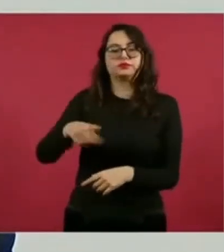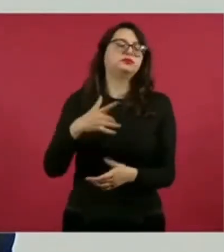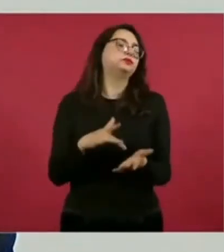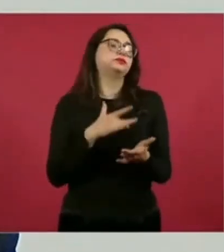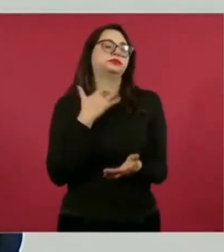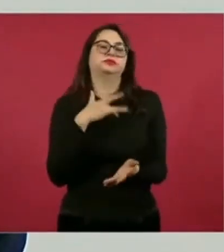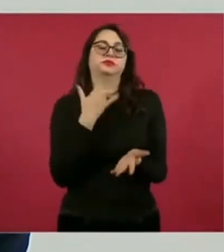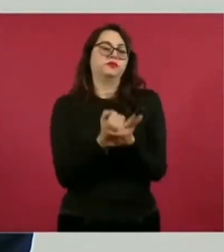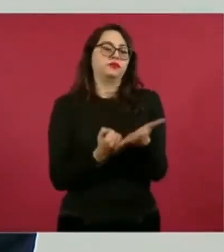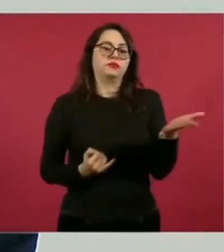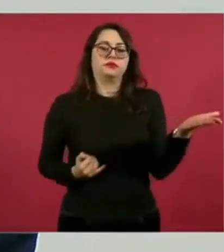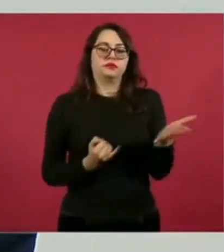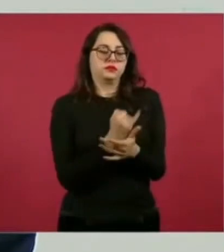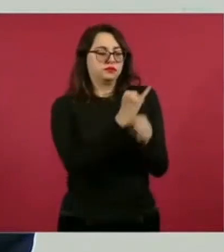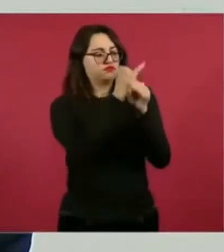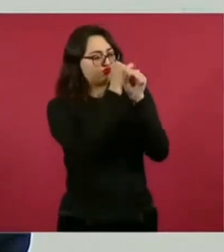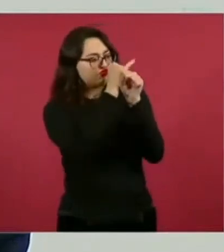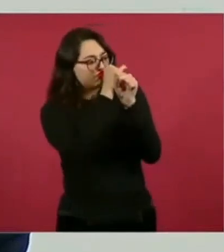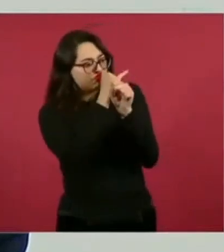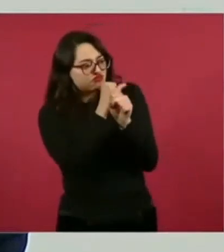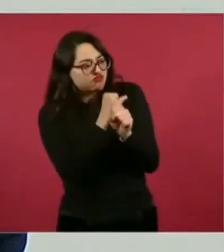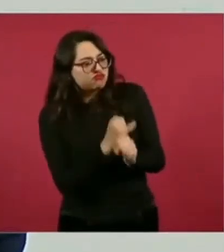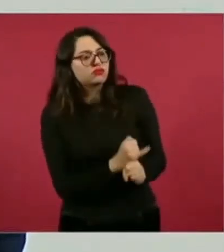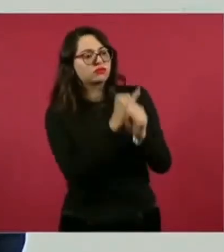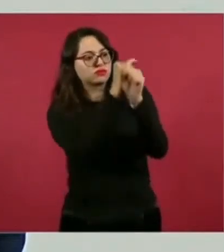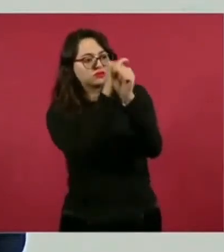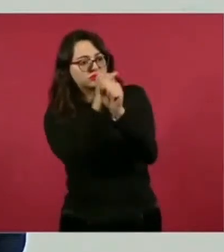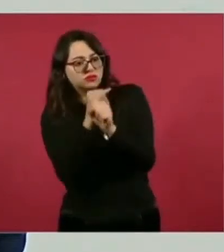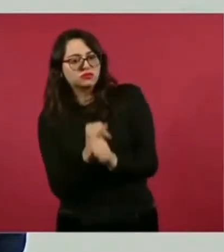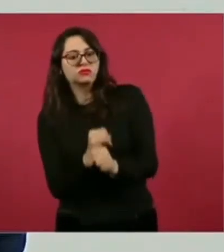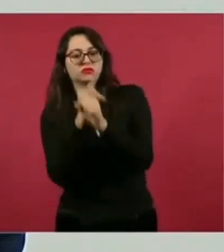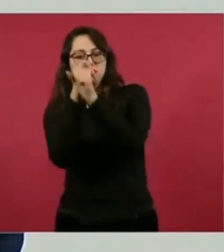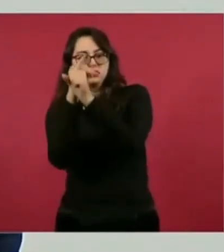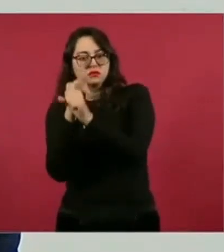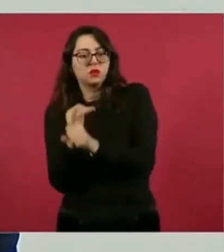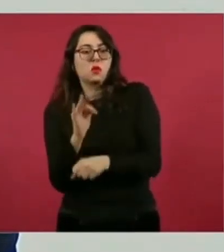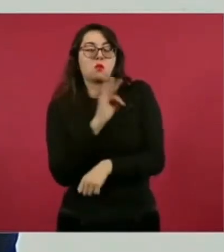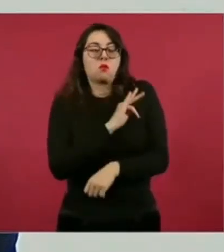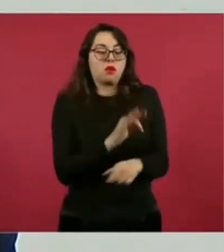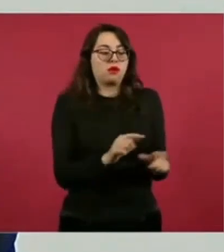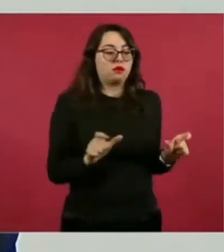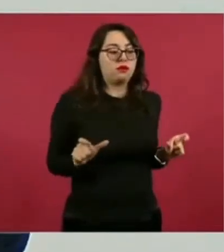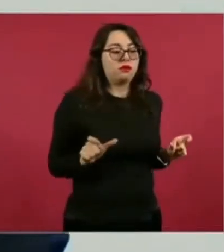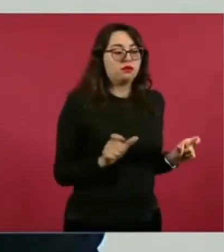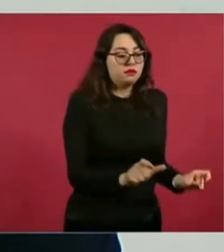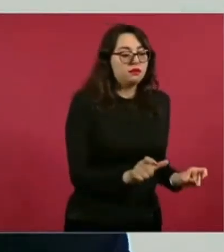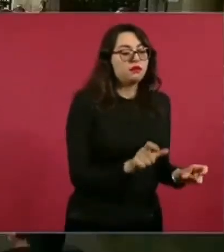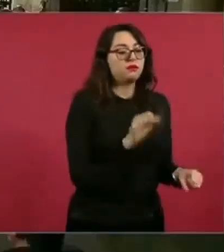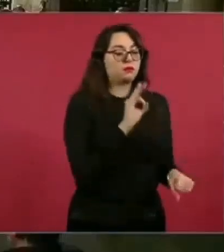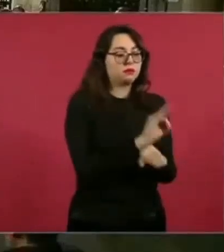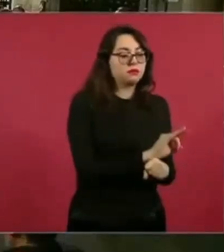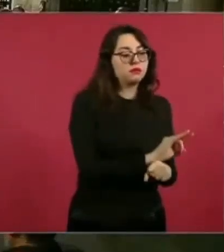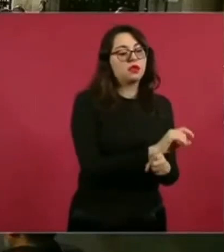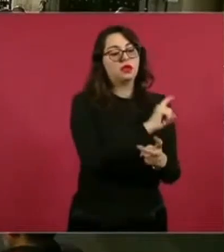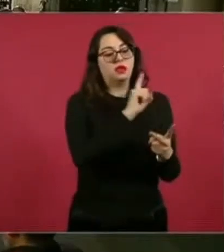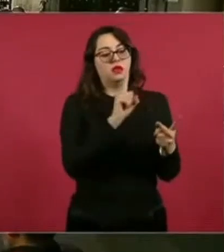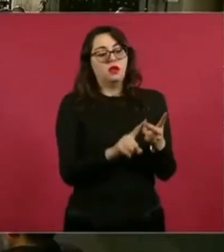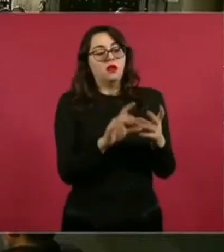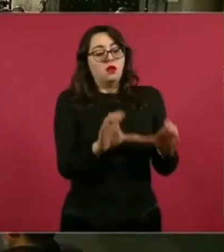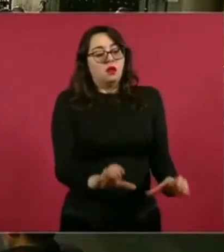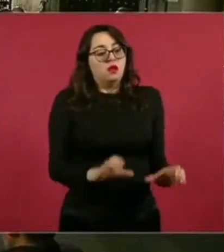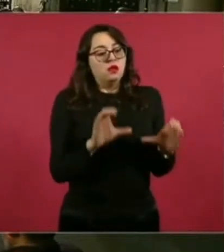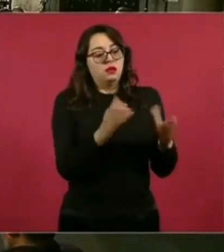protección, que pueden ser medidas físicas o políticas, y preventivas, que tienen que ver con otorgar